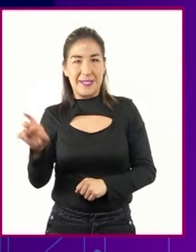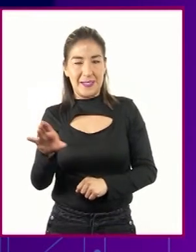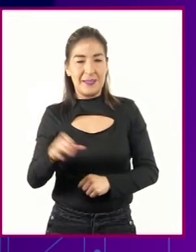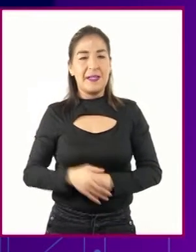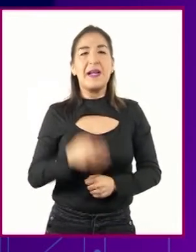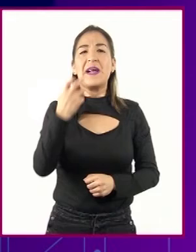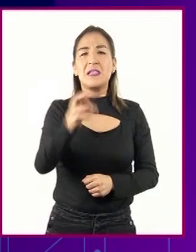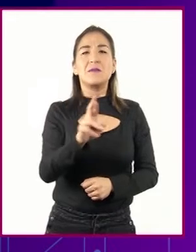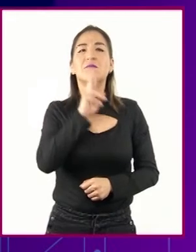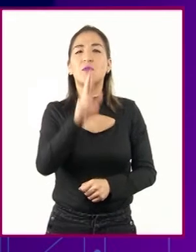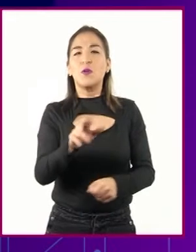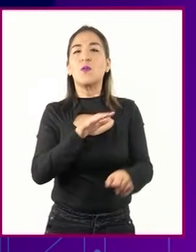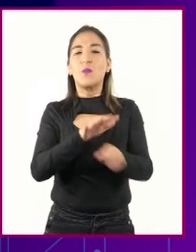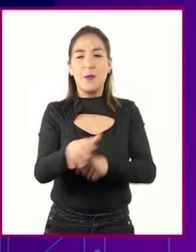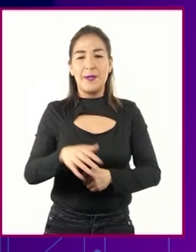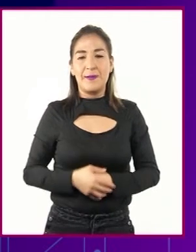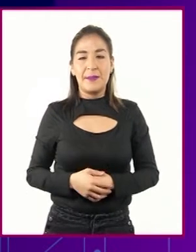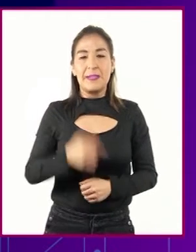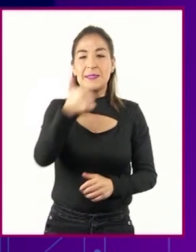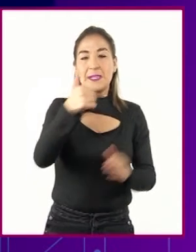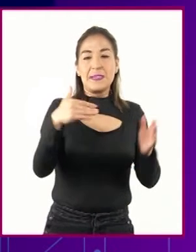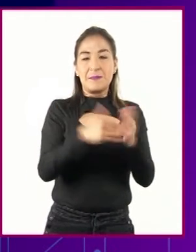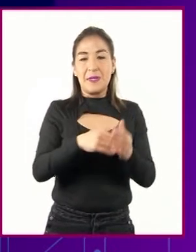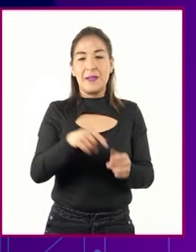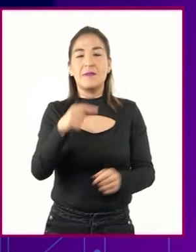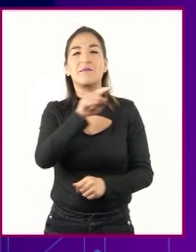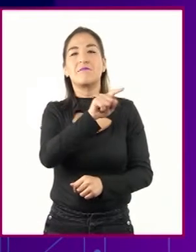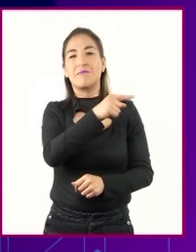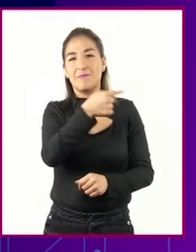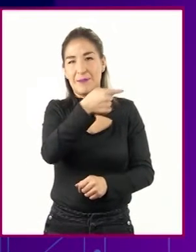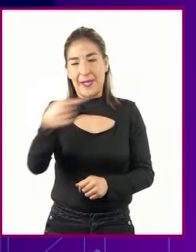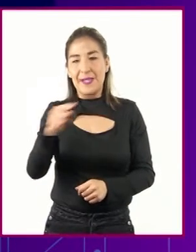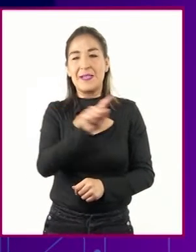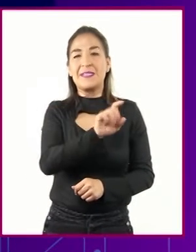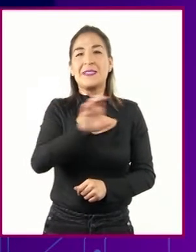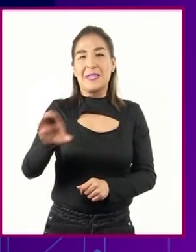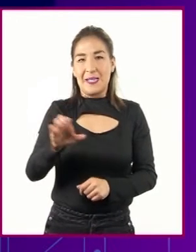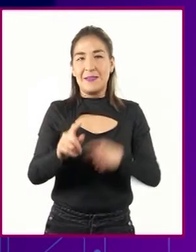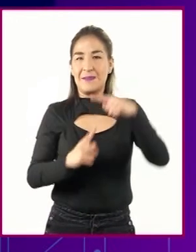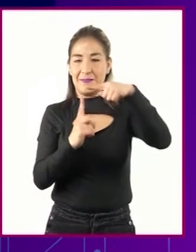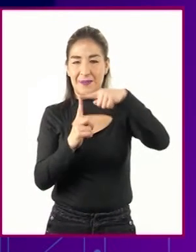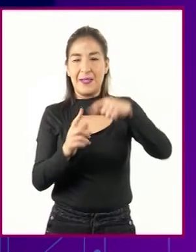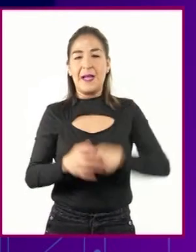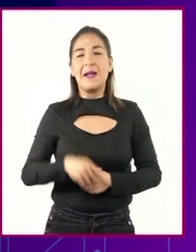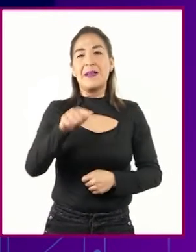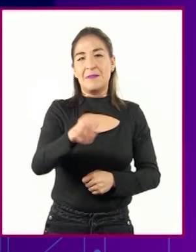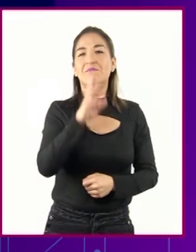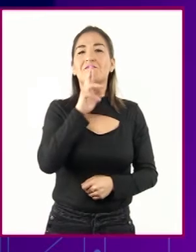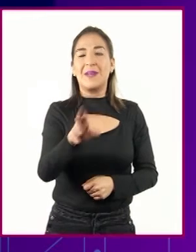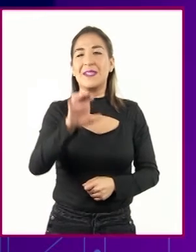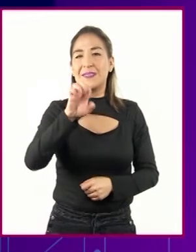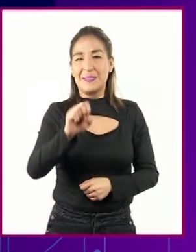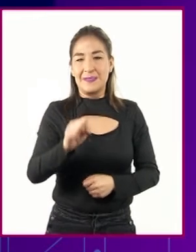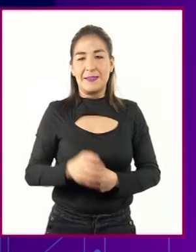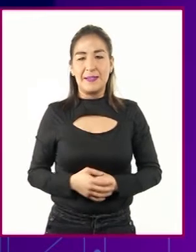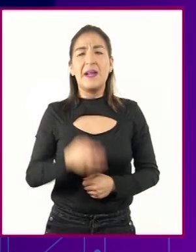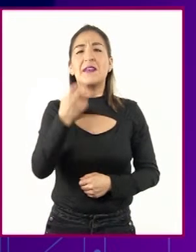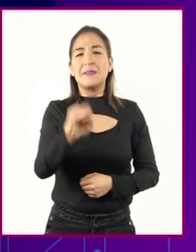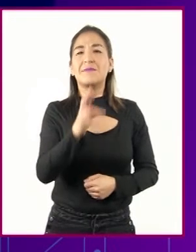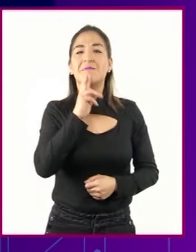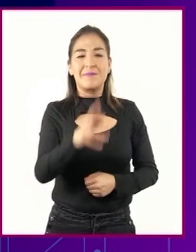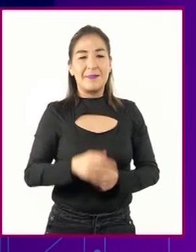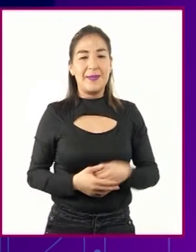último producto es igual a 6,000 entre 100, lo que nos resulta 60. Así obtenemos la